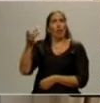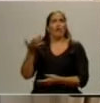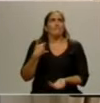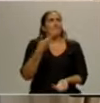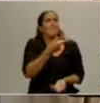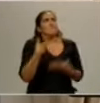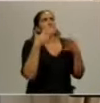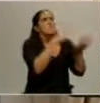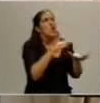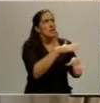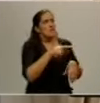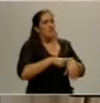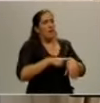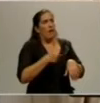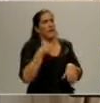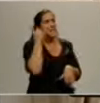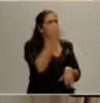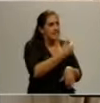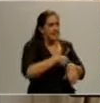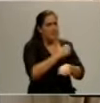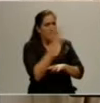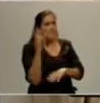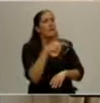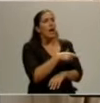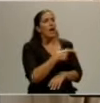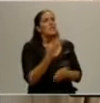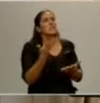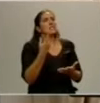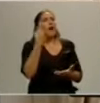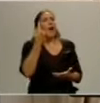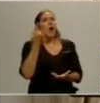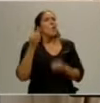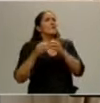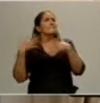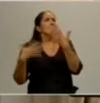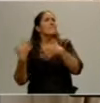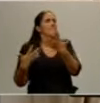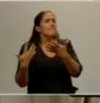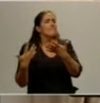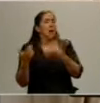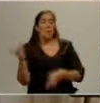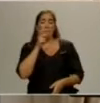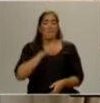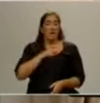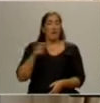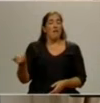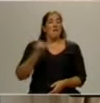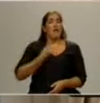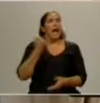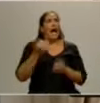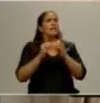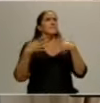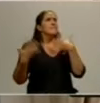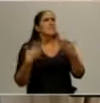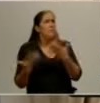pero tengo que informarle que ha sucedido un incidente, así fueron sus palabras, si mal no recuerdo,